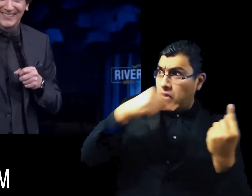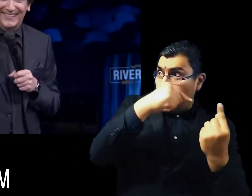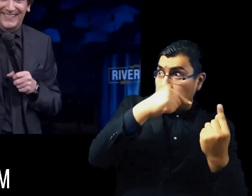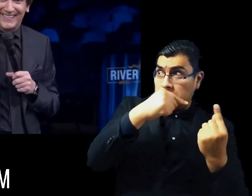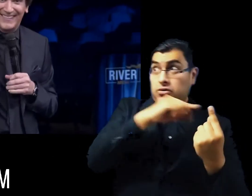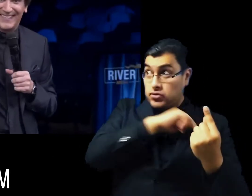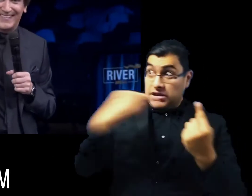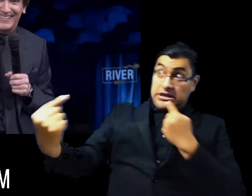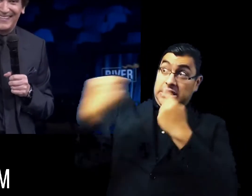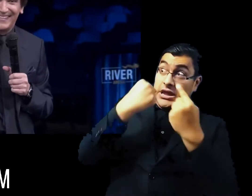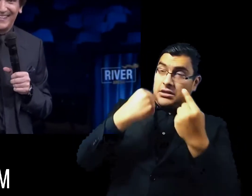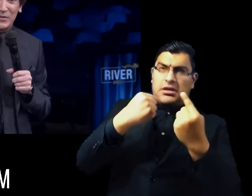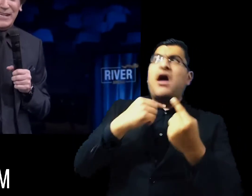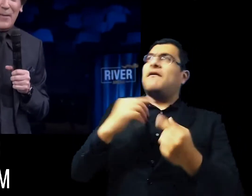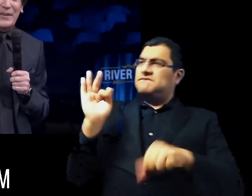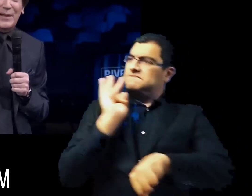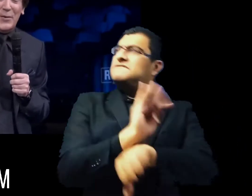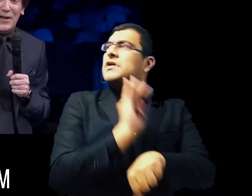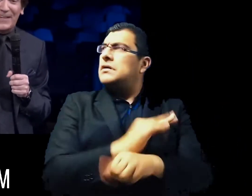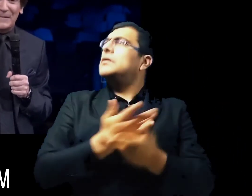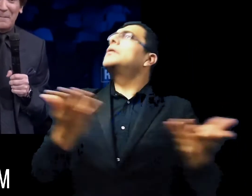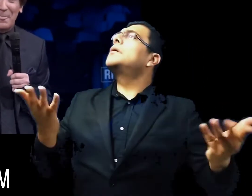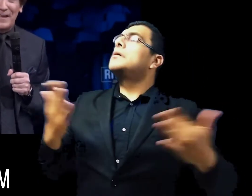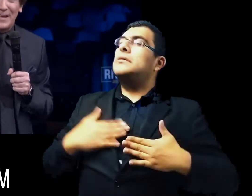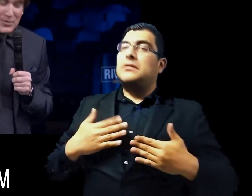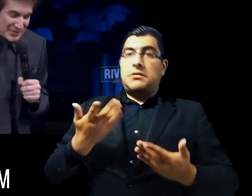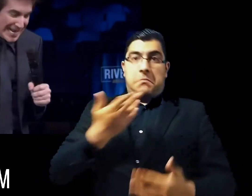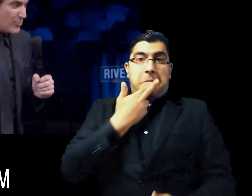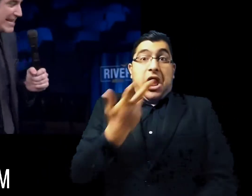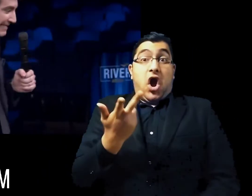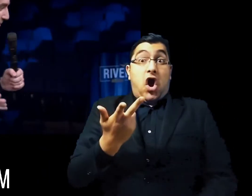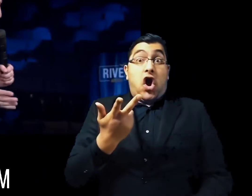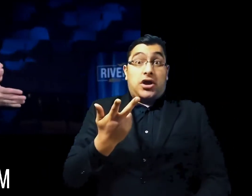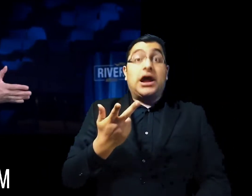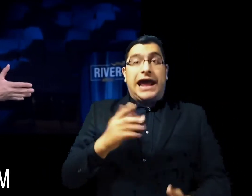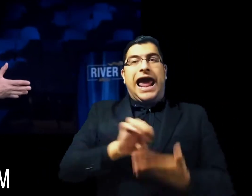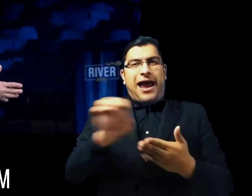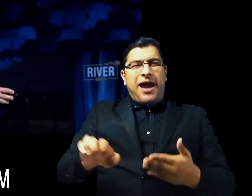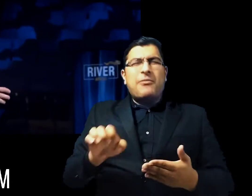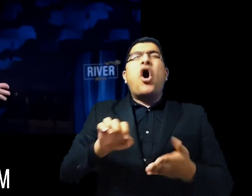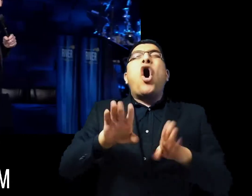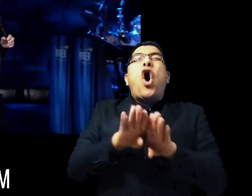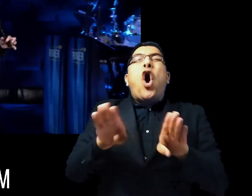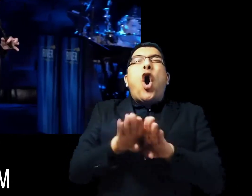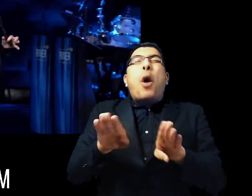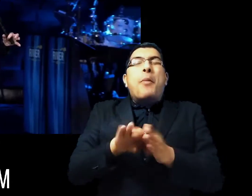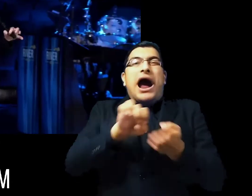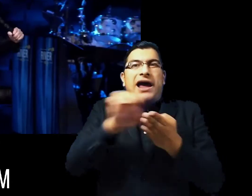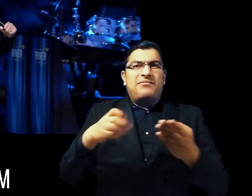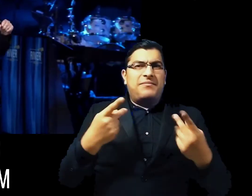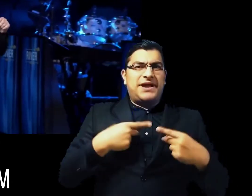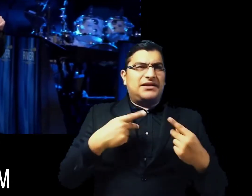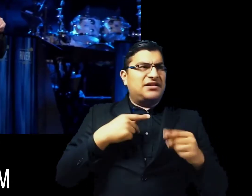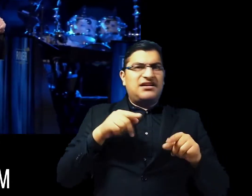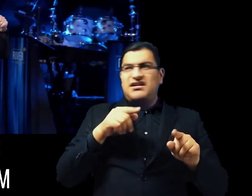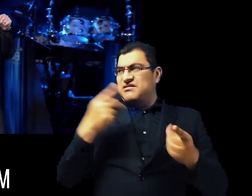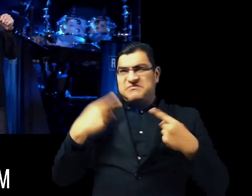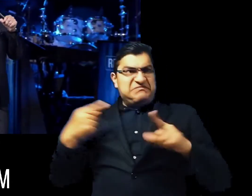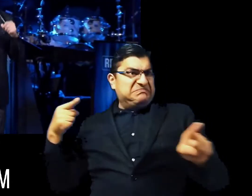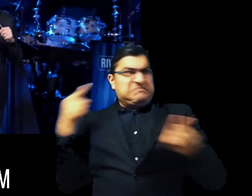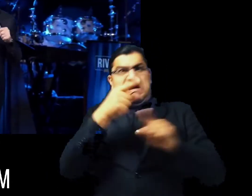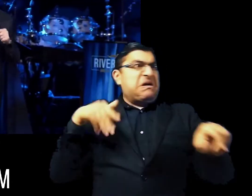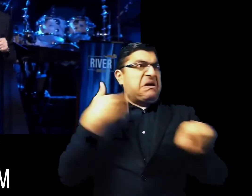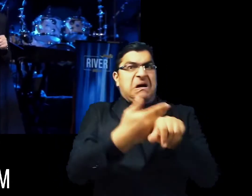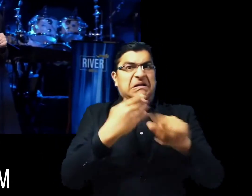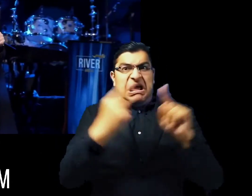todos? ¿No sería espectacular? ¿No sería buenísimo que esas entidades que nuclean